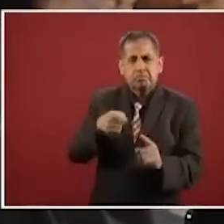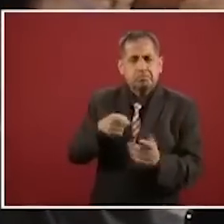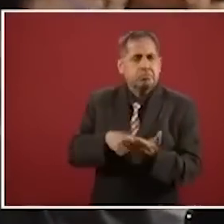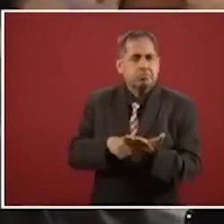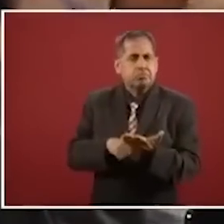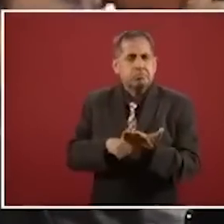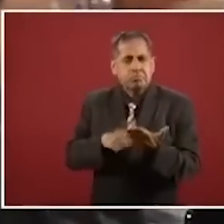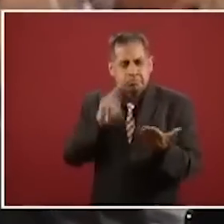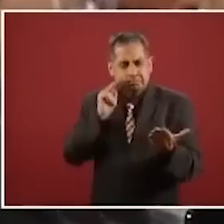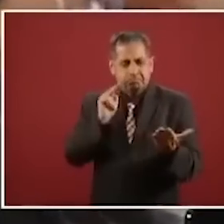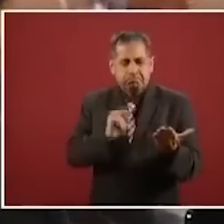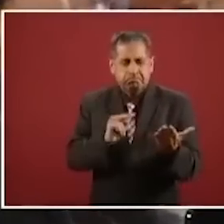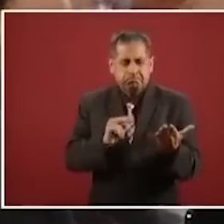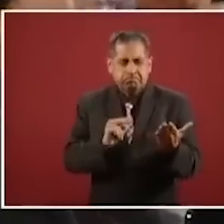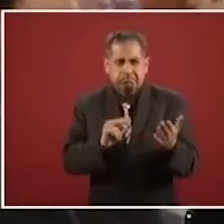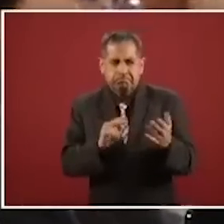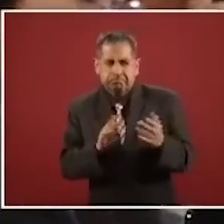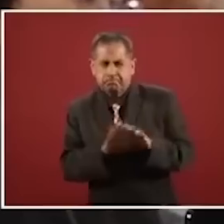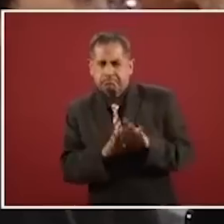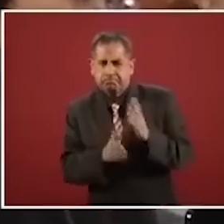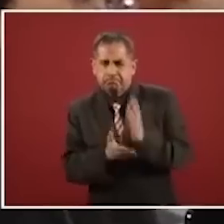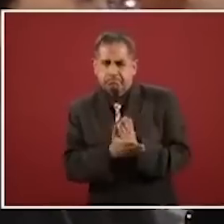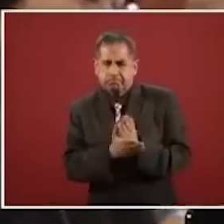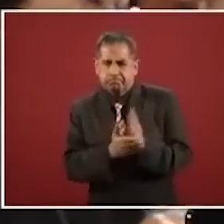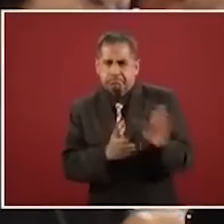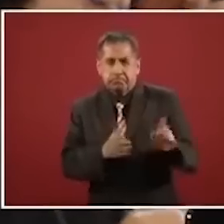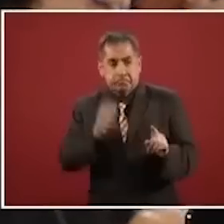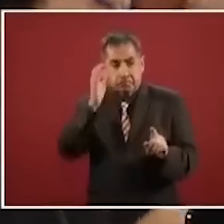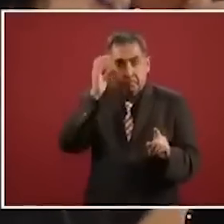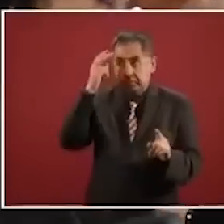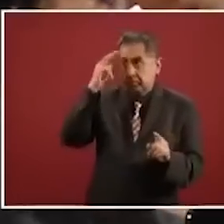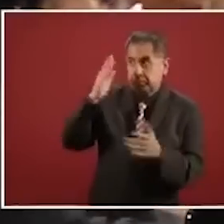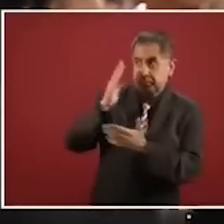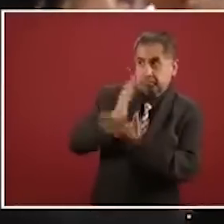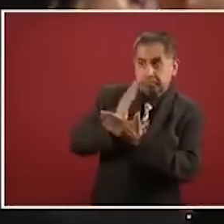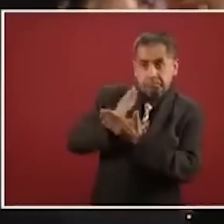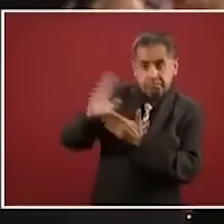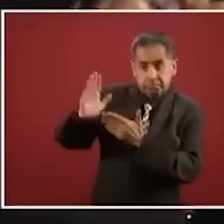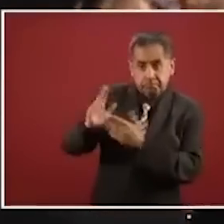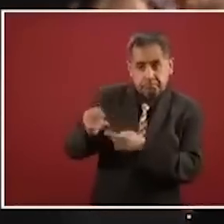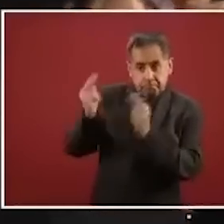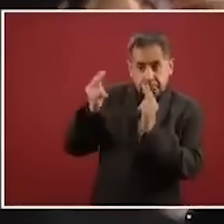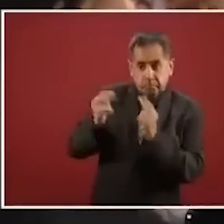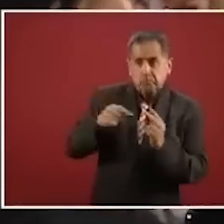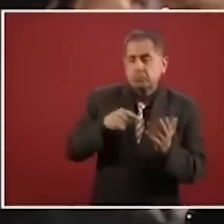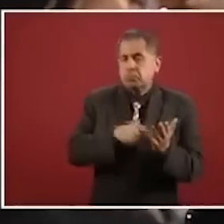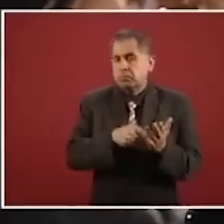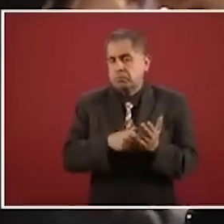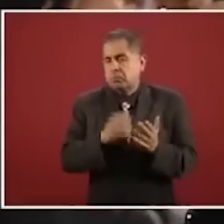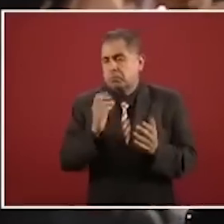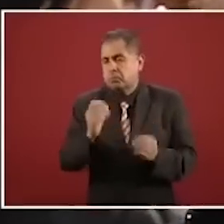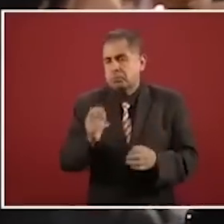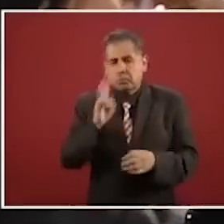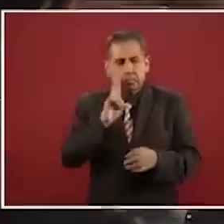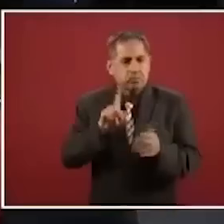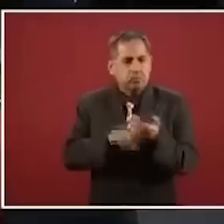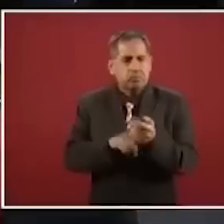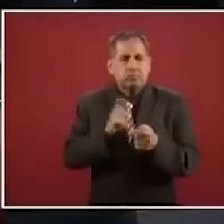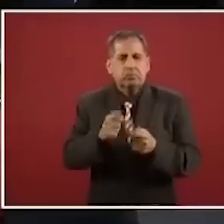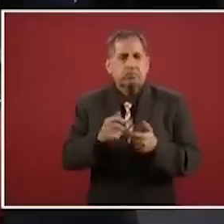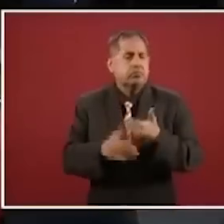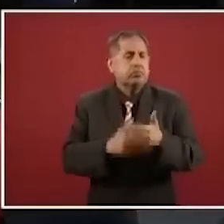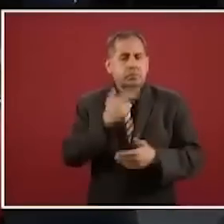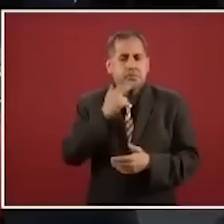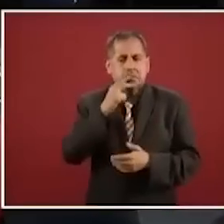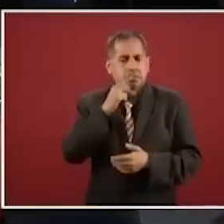en su radar, para frenar la inversión de China en México, o si es un elemento que podría ser